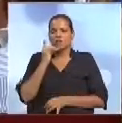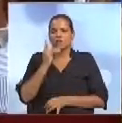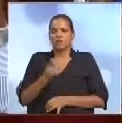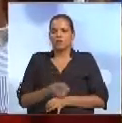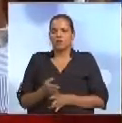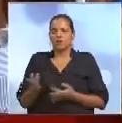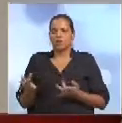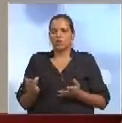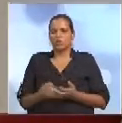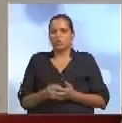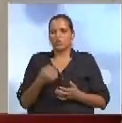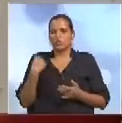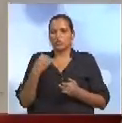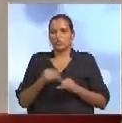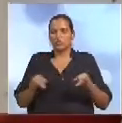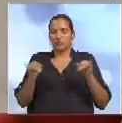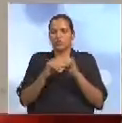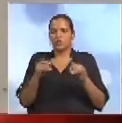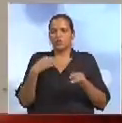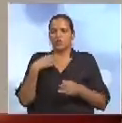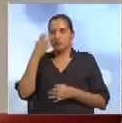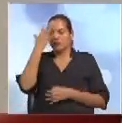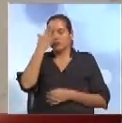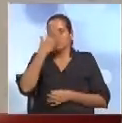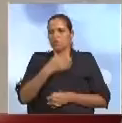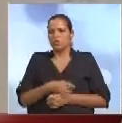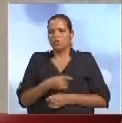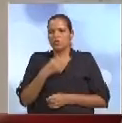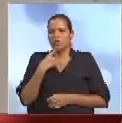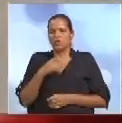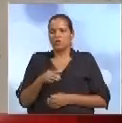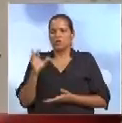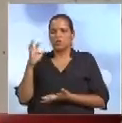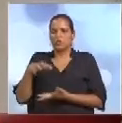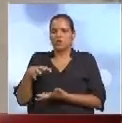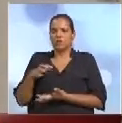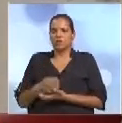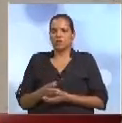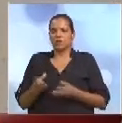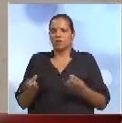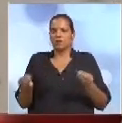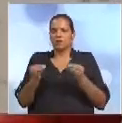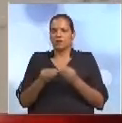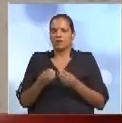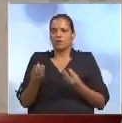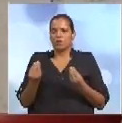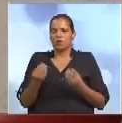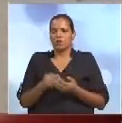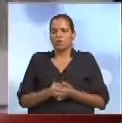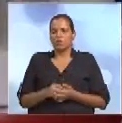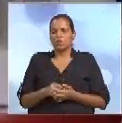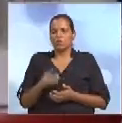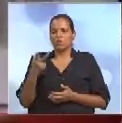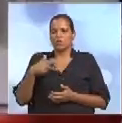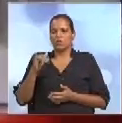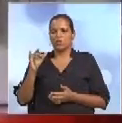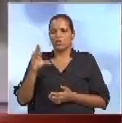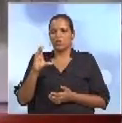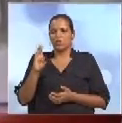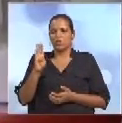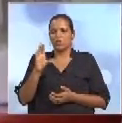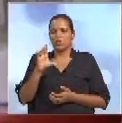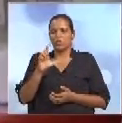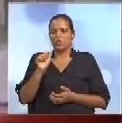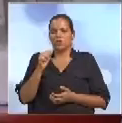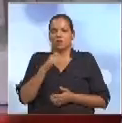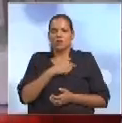que espera se tomen principalmente en Esmeraldas, provincia que resultó con el mayor número de afectados por el chikungunya y que